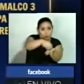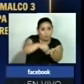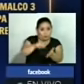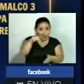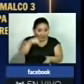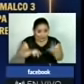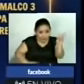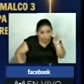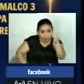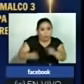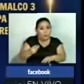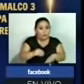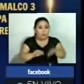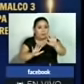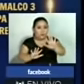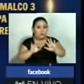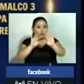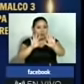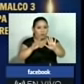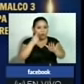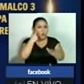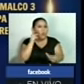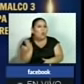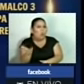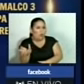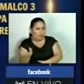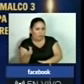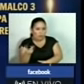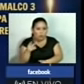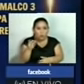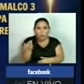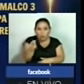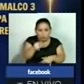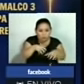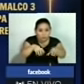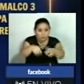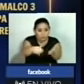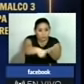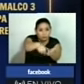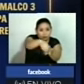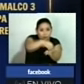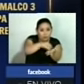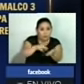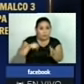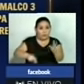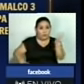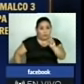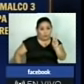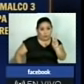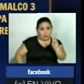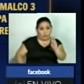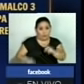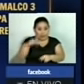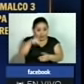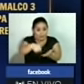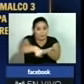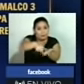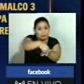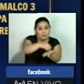San Salvador, ahí tiene usted el dato también, cómo están distribuidos los casos en este departamento. San Salvador